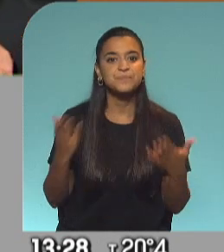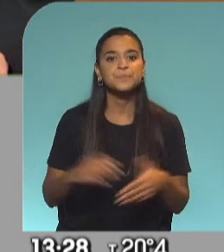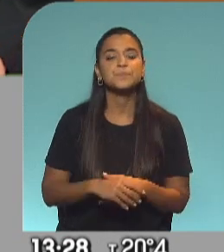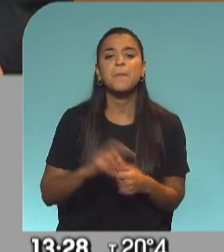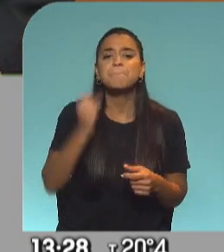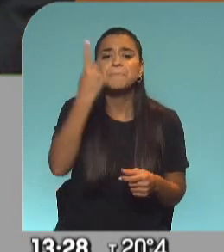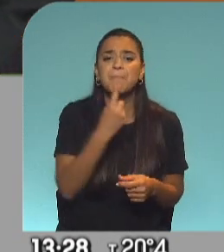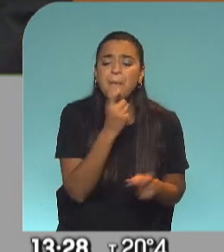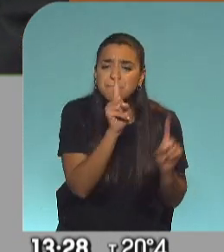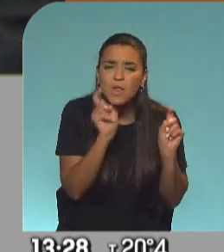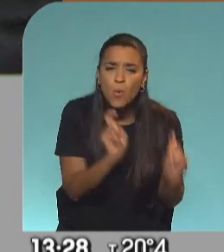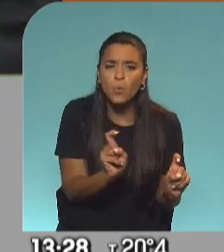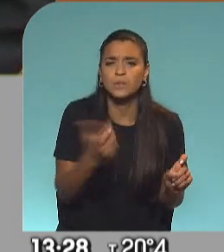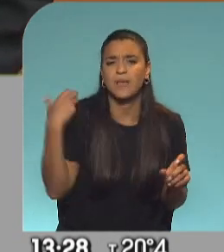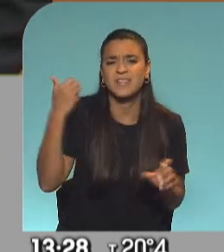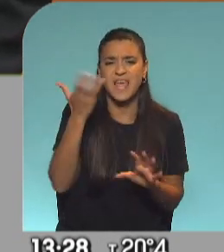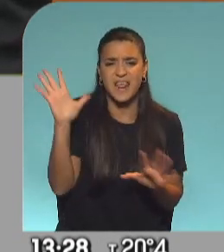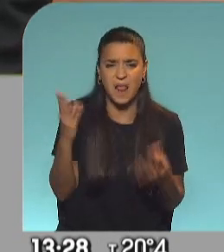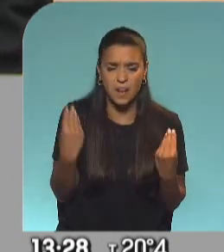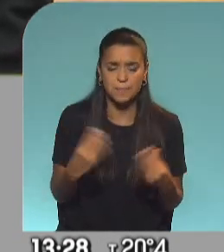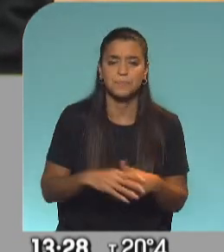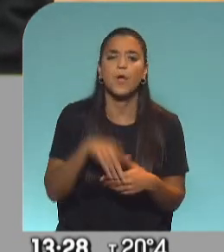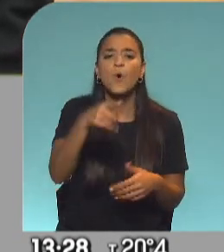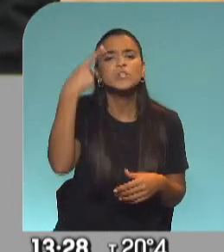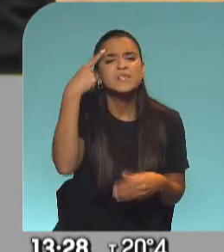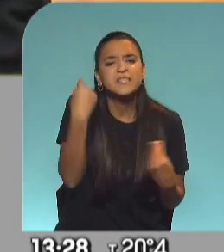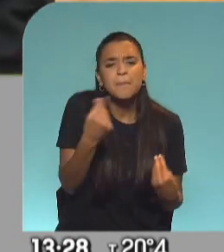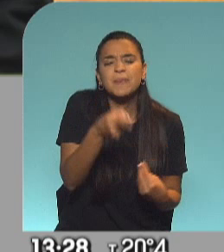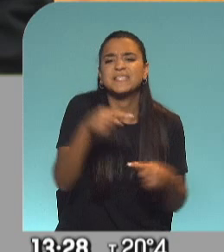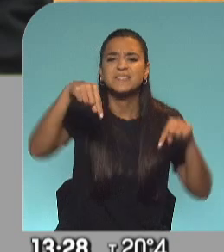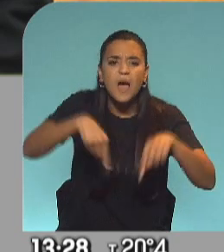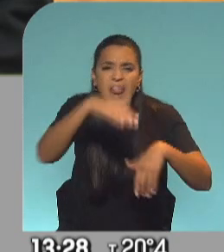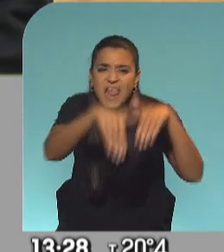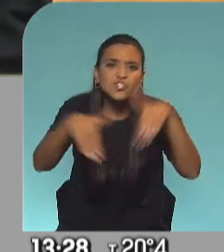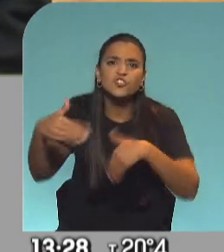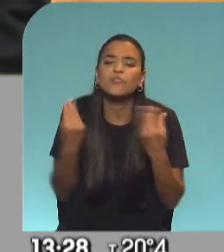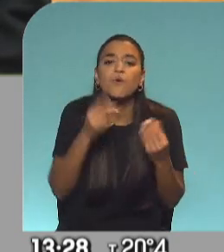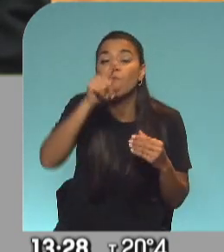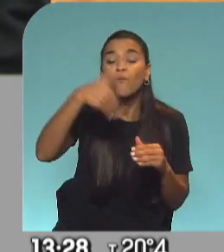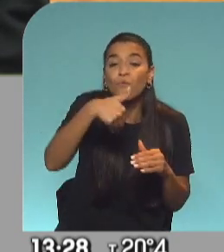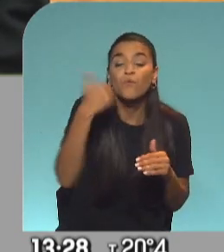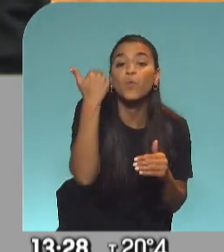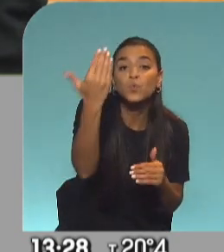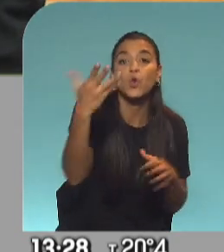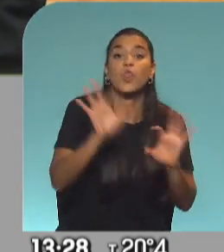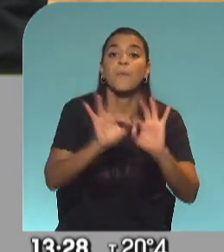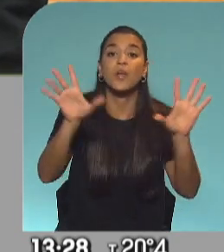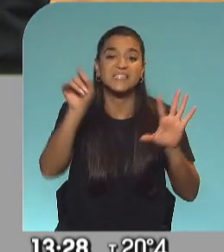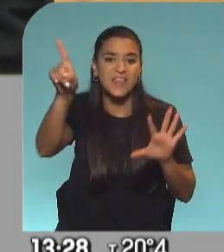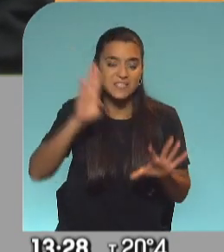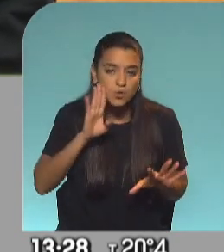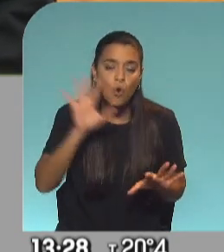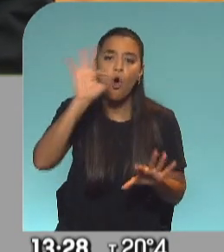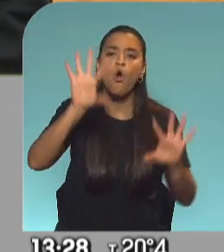primera pregunta, Victoria, la más general. ¿Qué crees, qué dirías vos que está en juego en esta elección? ¿Es el futuro de la democracia en Estados Unidos? ¿Es